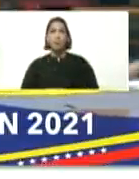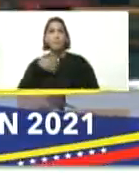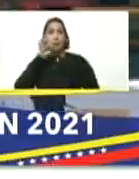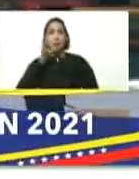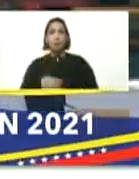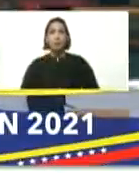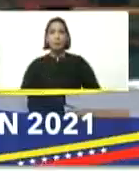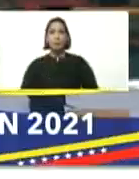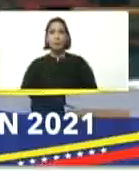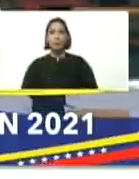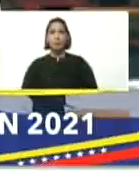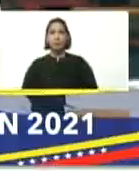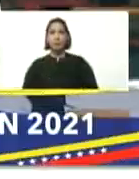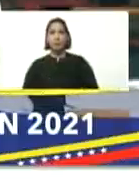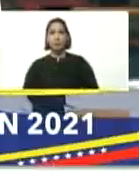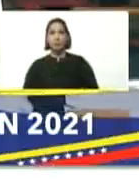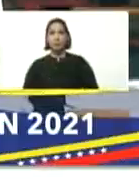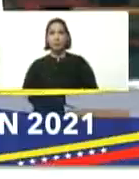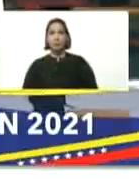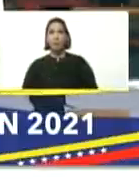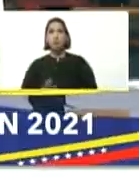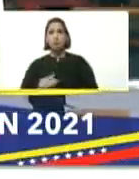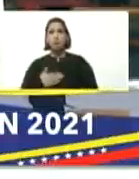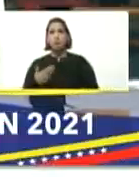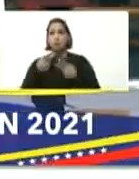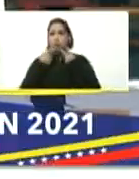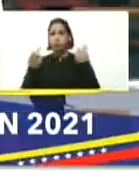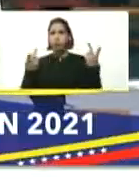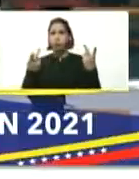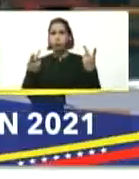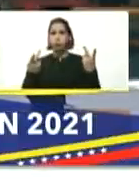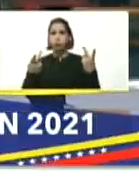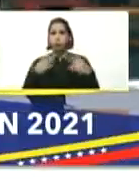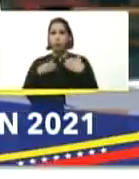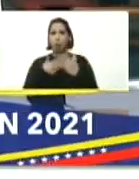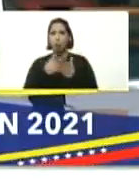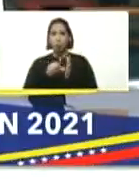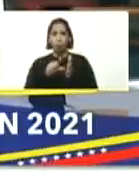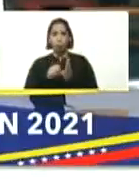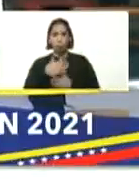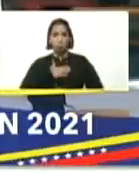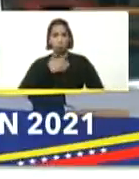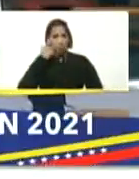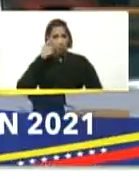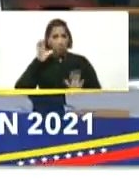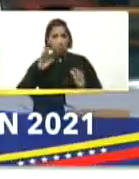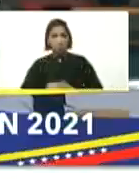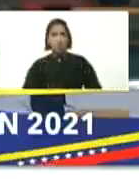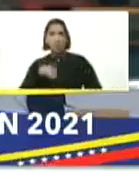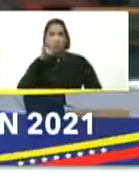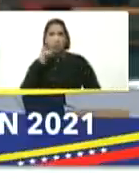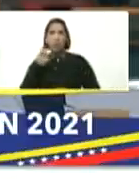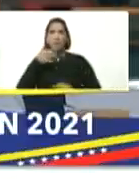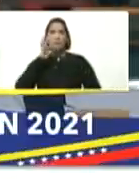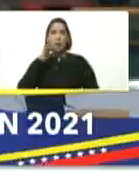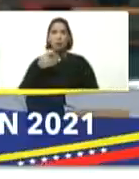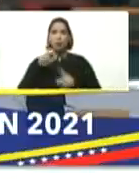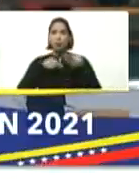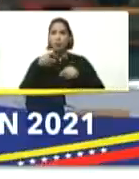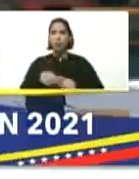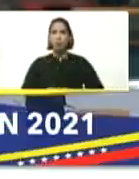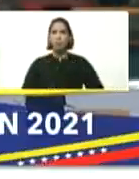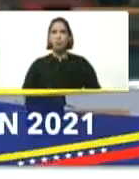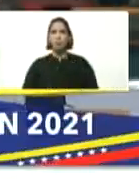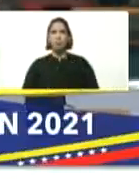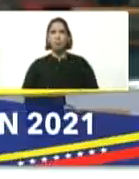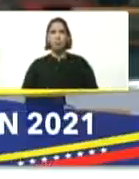Facebook, que es donde uno puede publicar, ¿verdad? Hasta donde yo sé. Instagram, Facebook, Twitter,